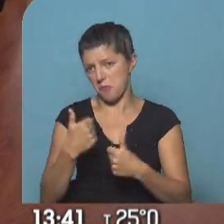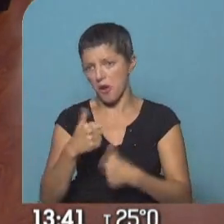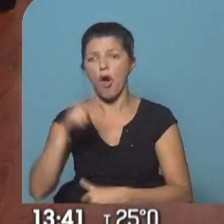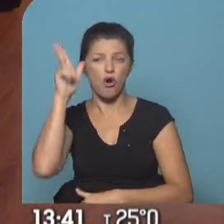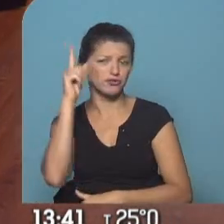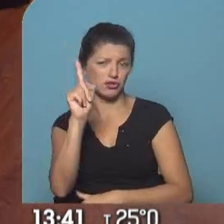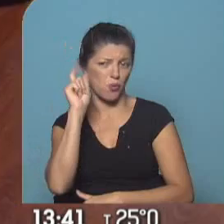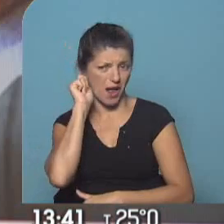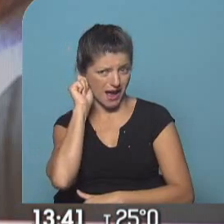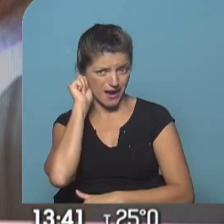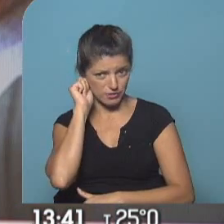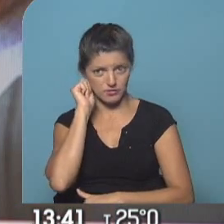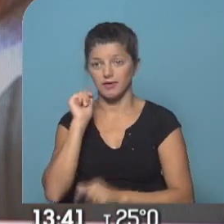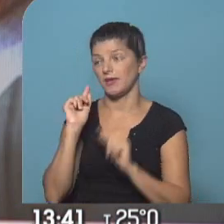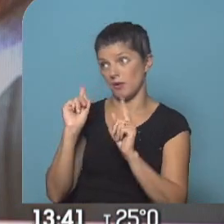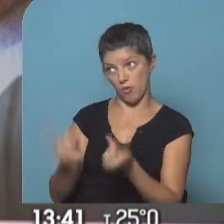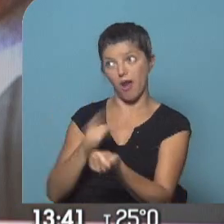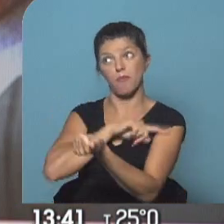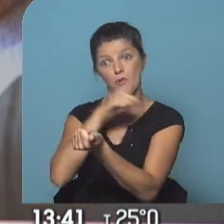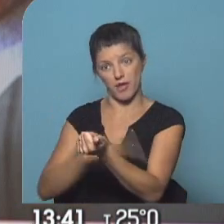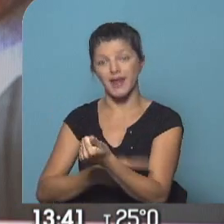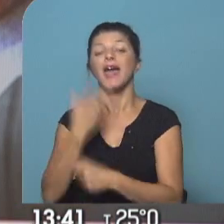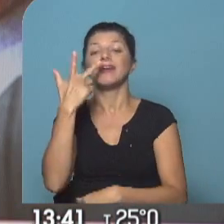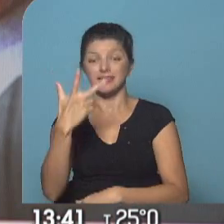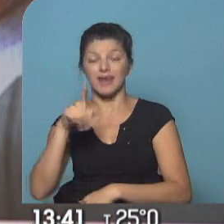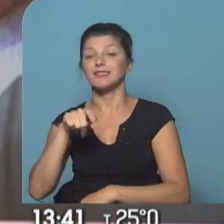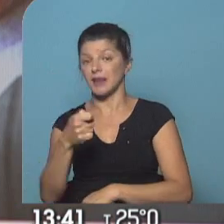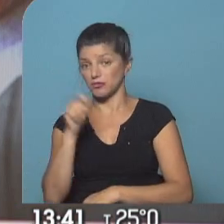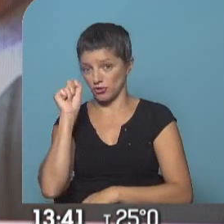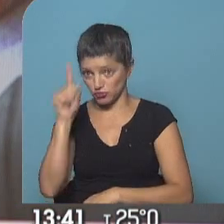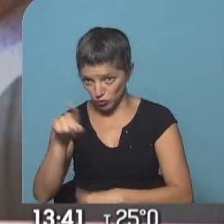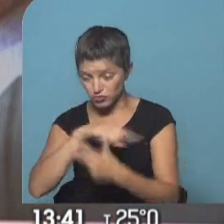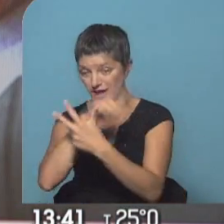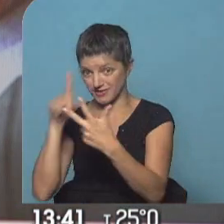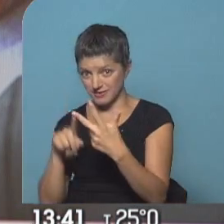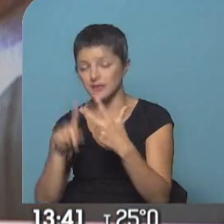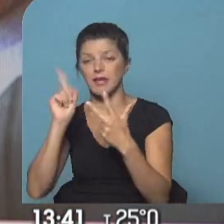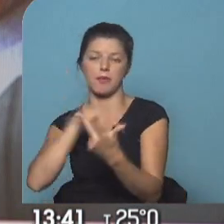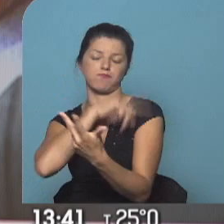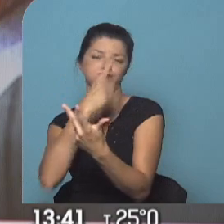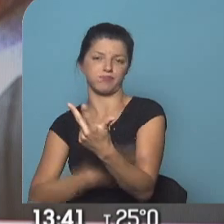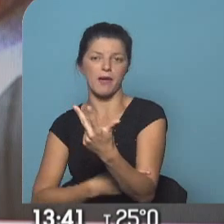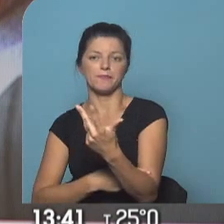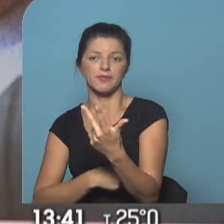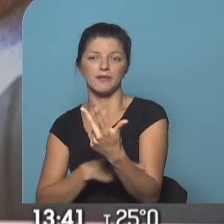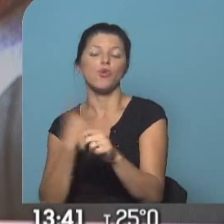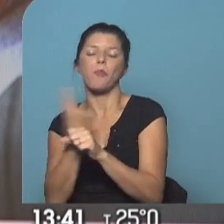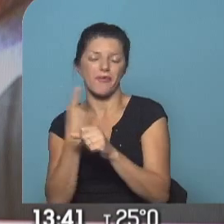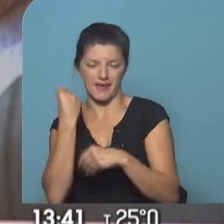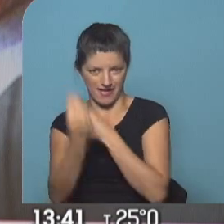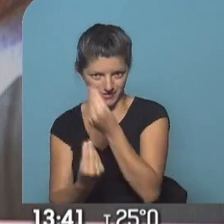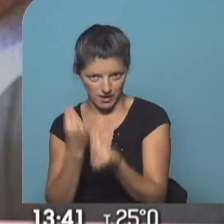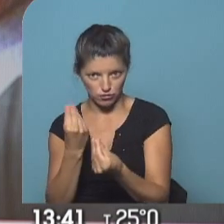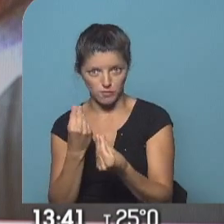81 años. No deja de tener poder, 3 canales de televisión, más allá de su imperio y del impedimento de ser candidato. Pero ojo, se